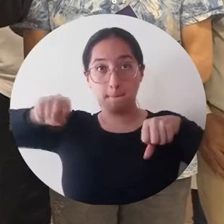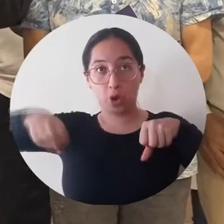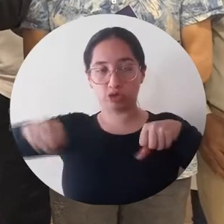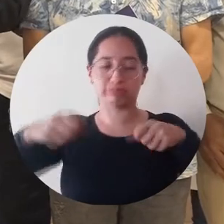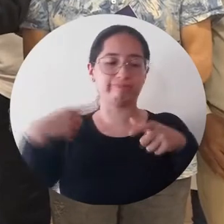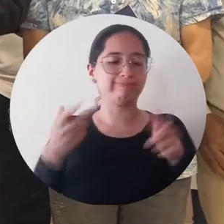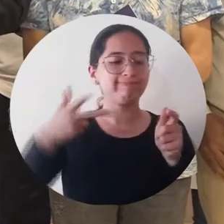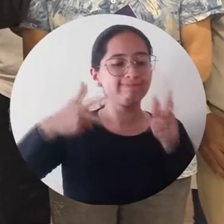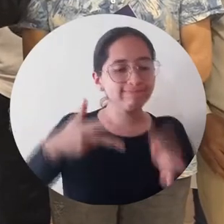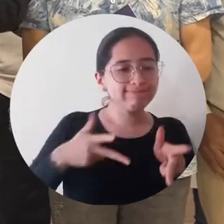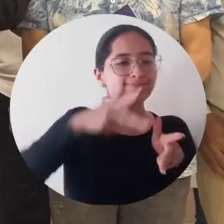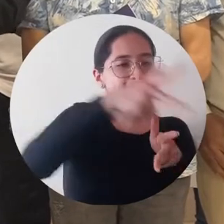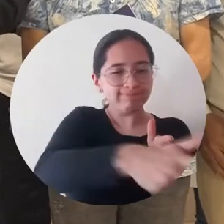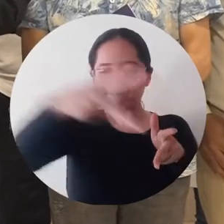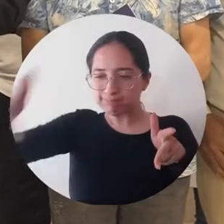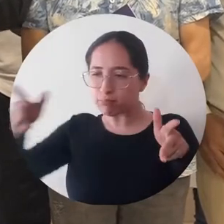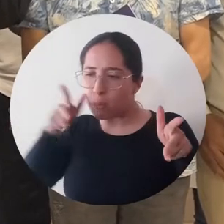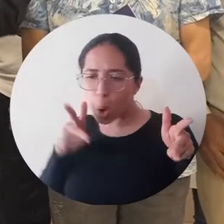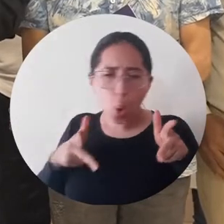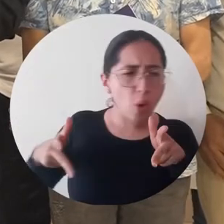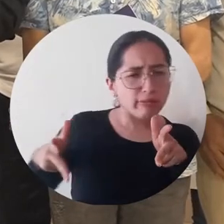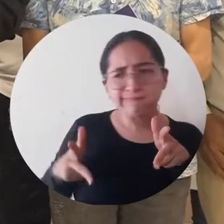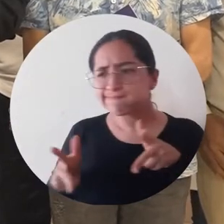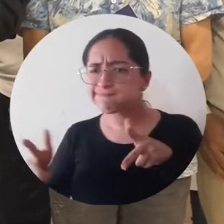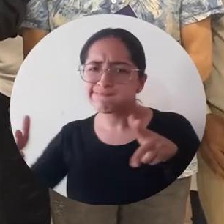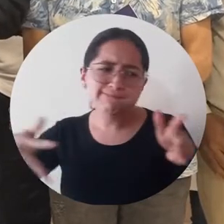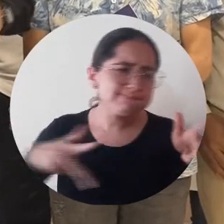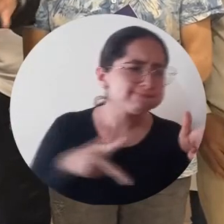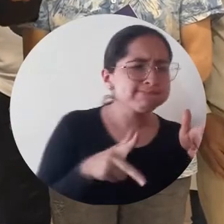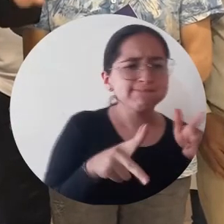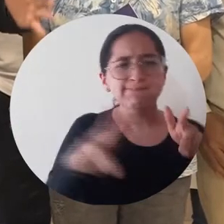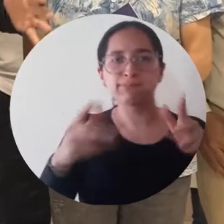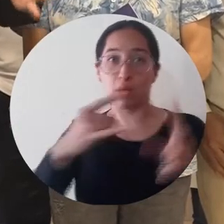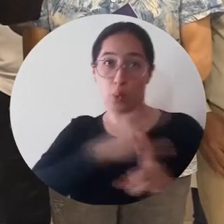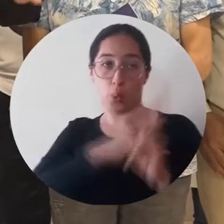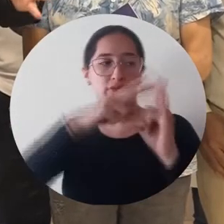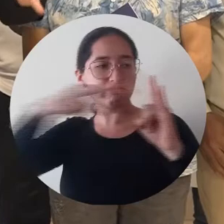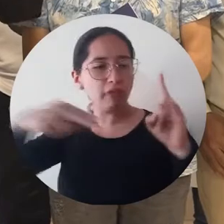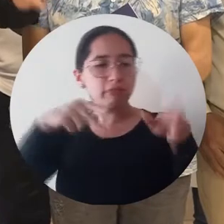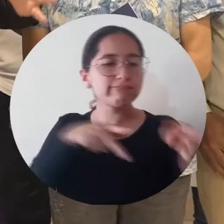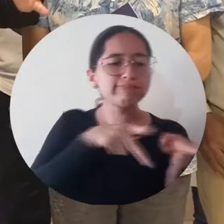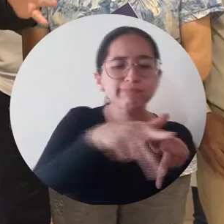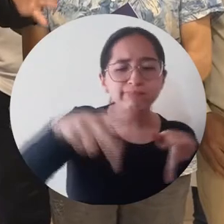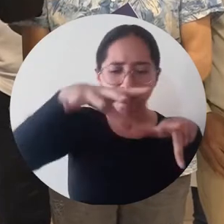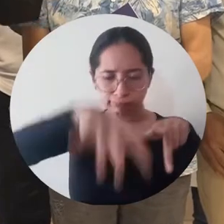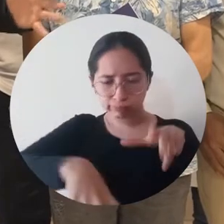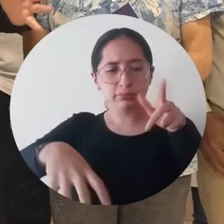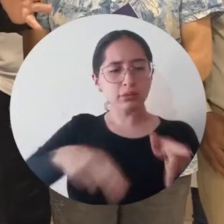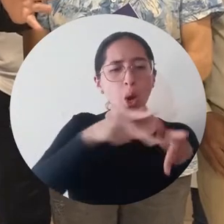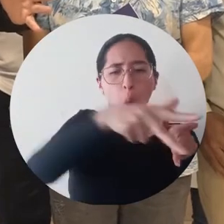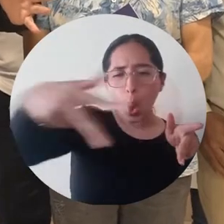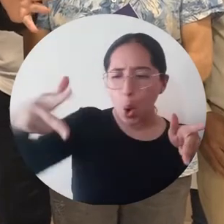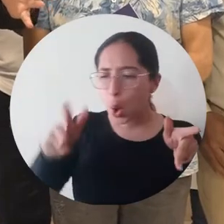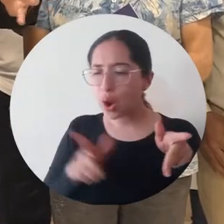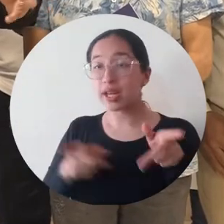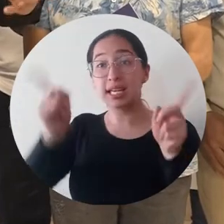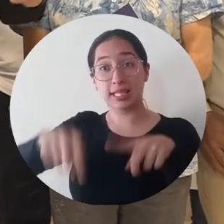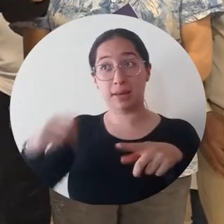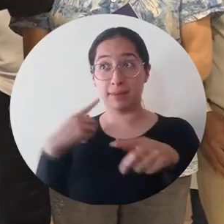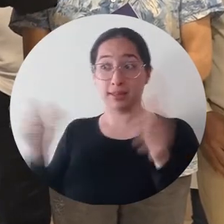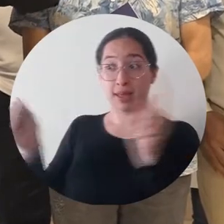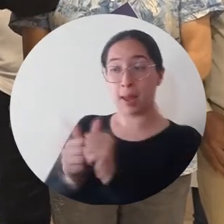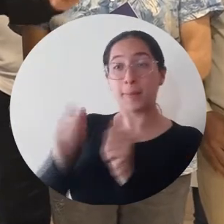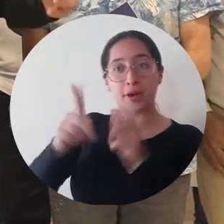de seguridad que compone 4 hombres, 2 motorizados, en los horarios que hemos previamente acordado con